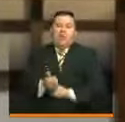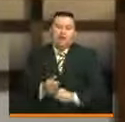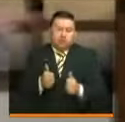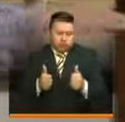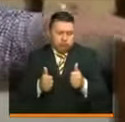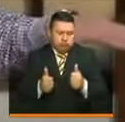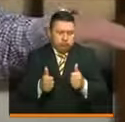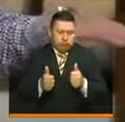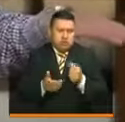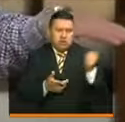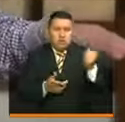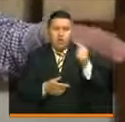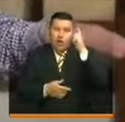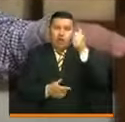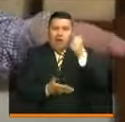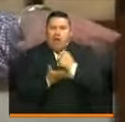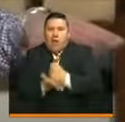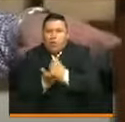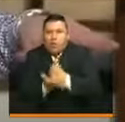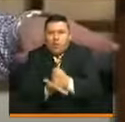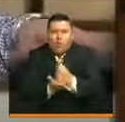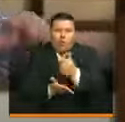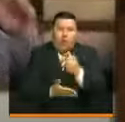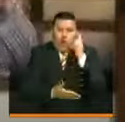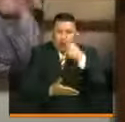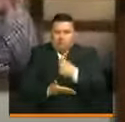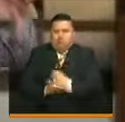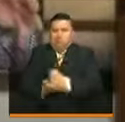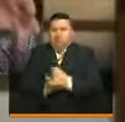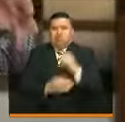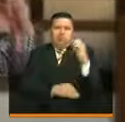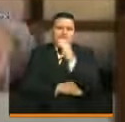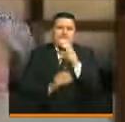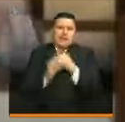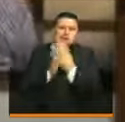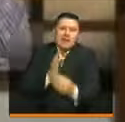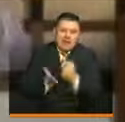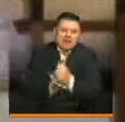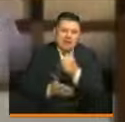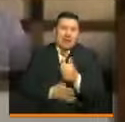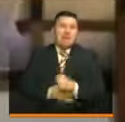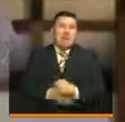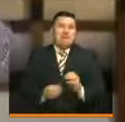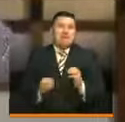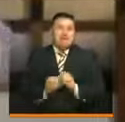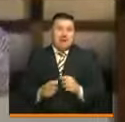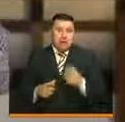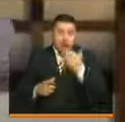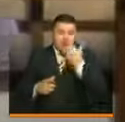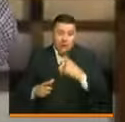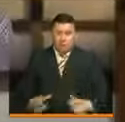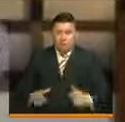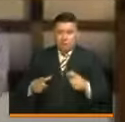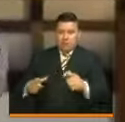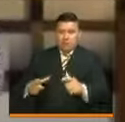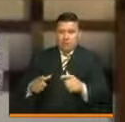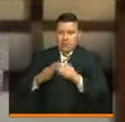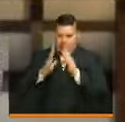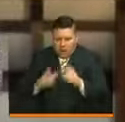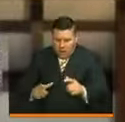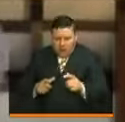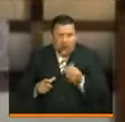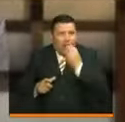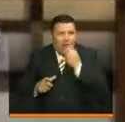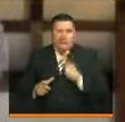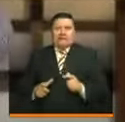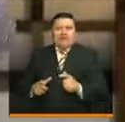bien todas esas ayudas que ustedes están dando como gobierno a los colombianos más vulnerables. Hay que llevarle un plato de comida a la mesa de cada